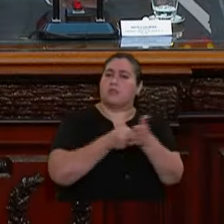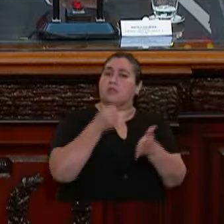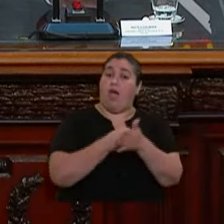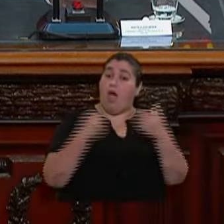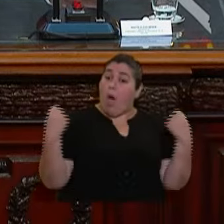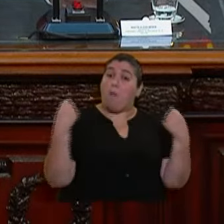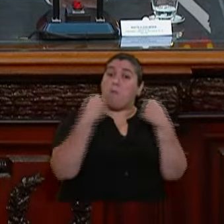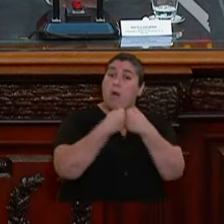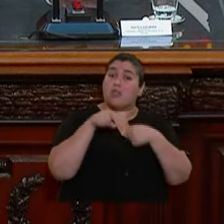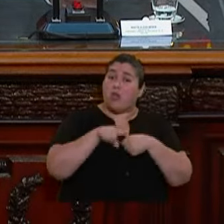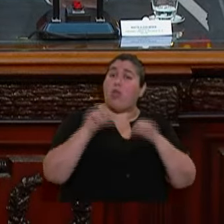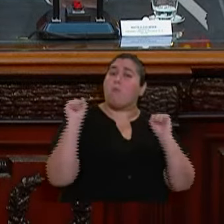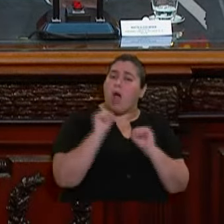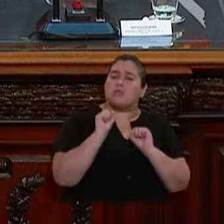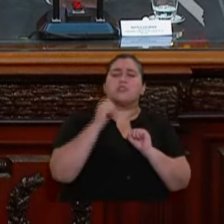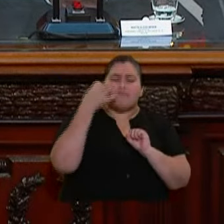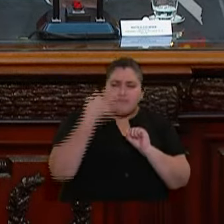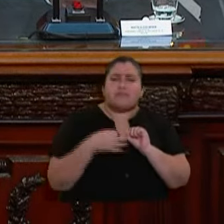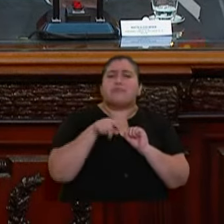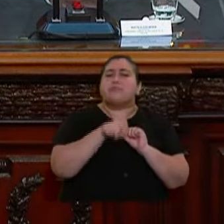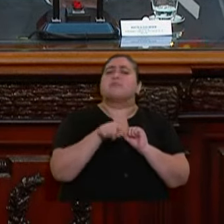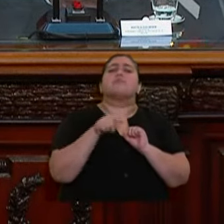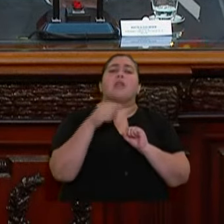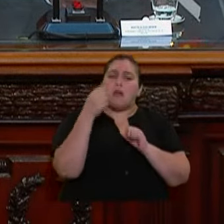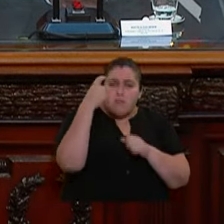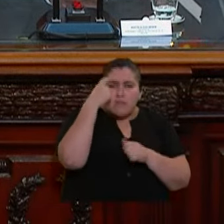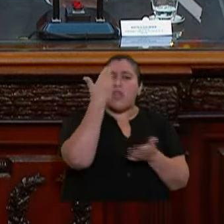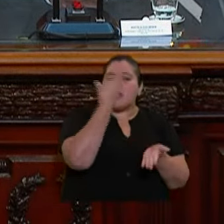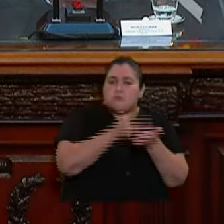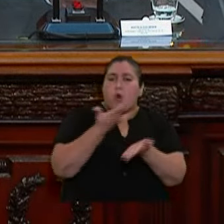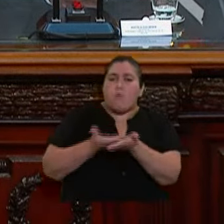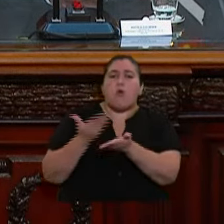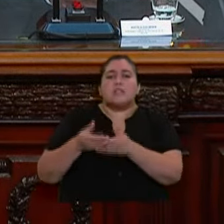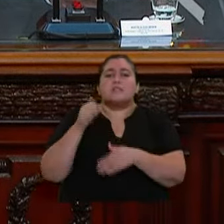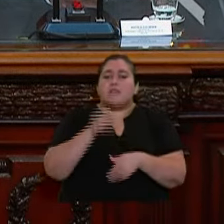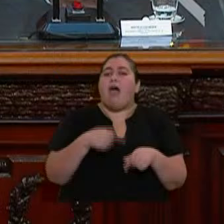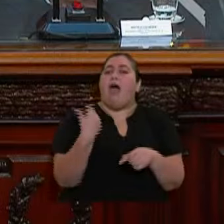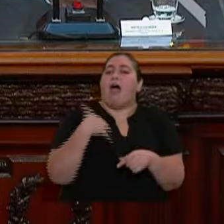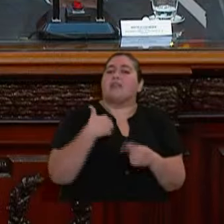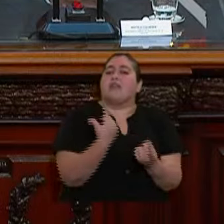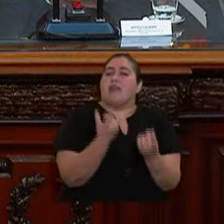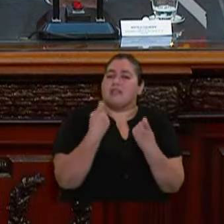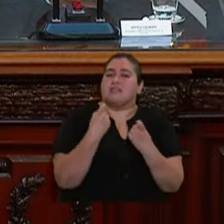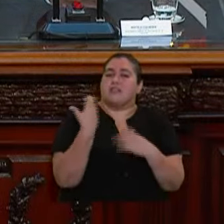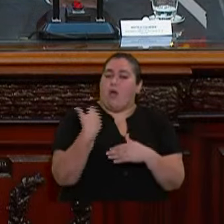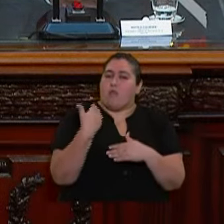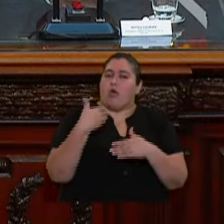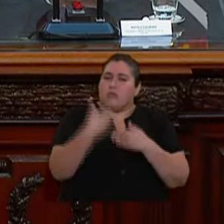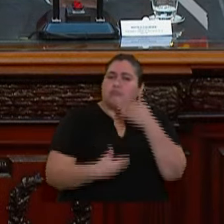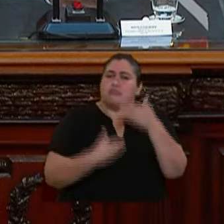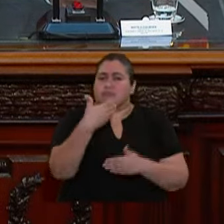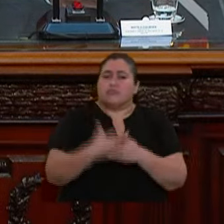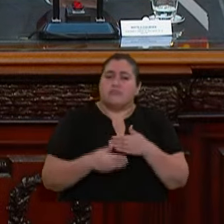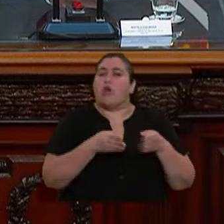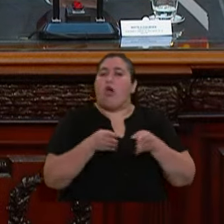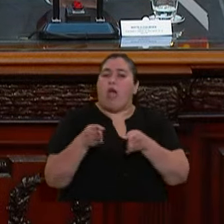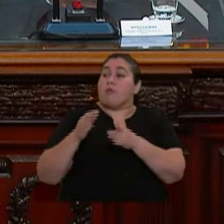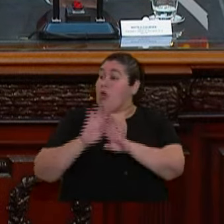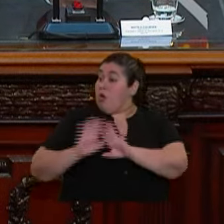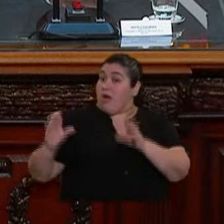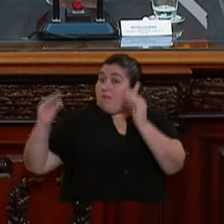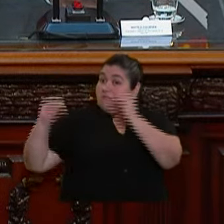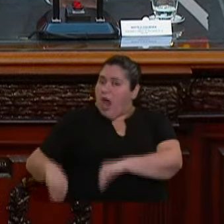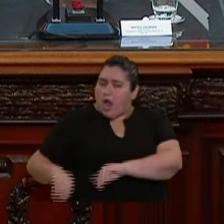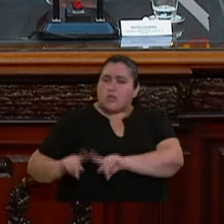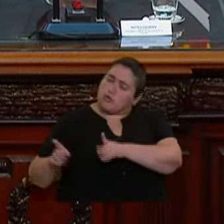de mayo tendrá por fin establecer las 10 políticas de Estado que el país necesita para abandonar la senda del fracaso y comenzar a recorrer